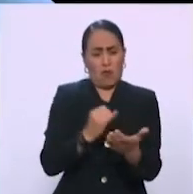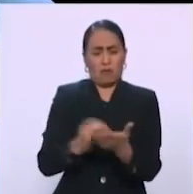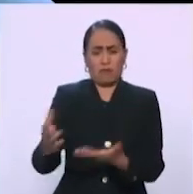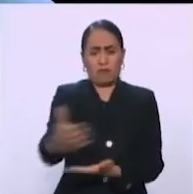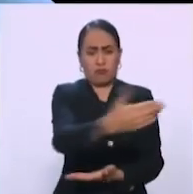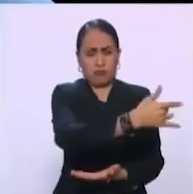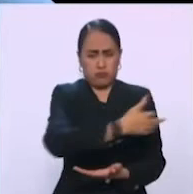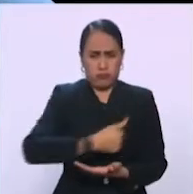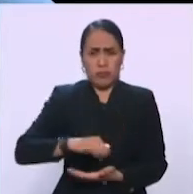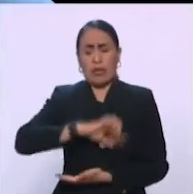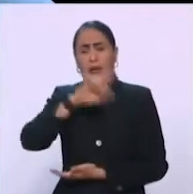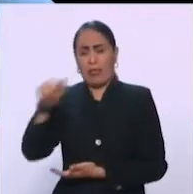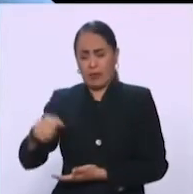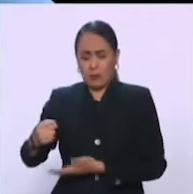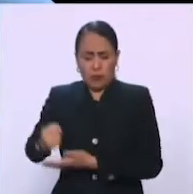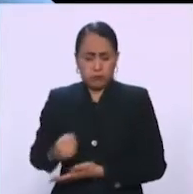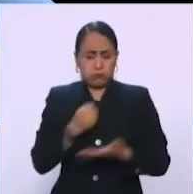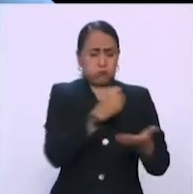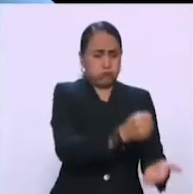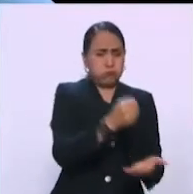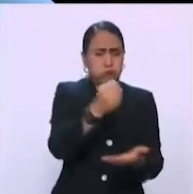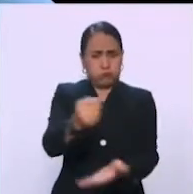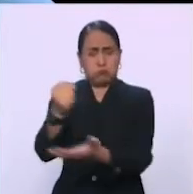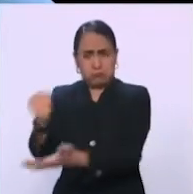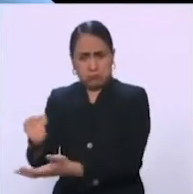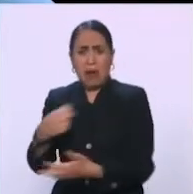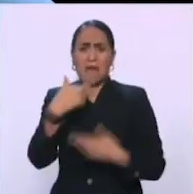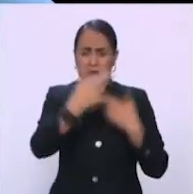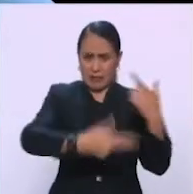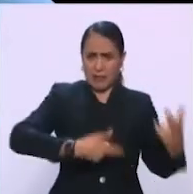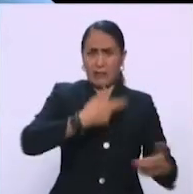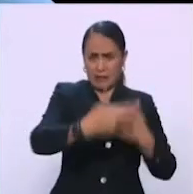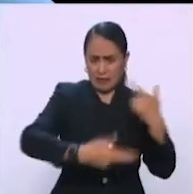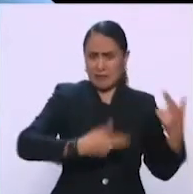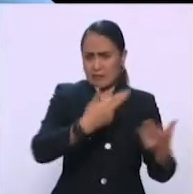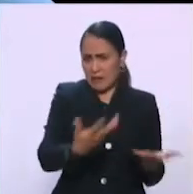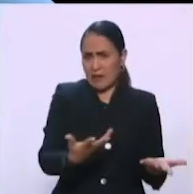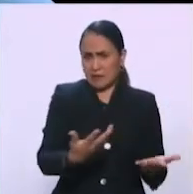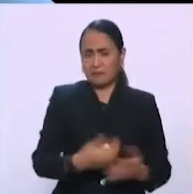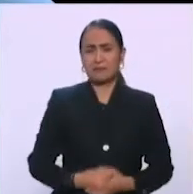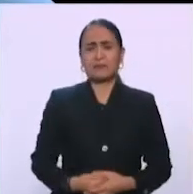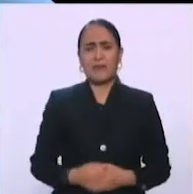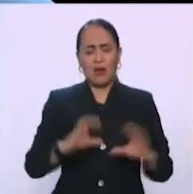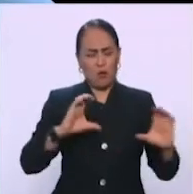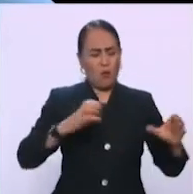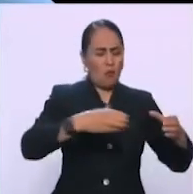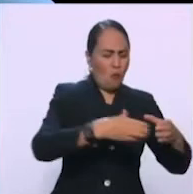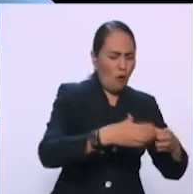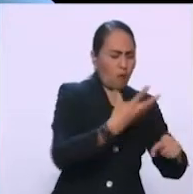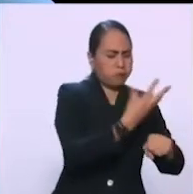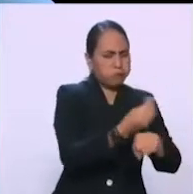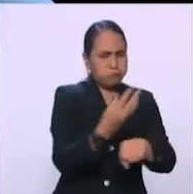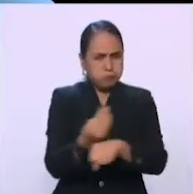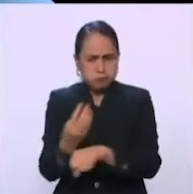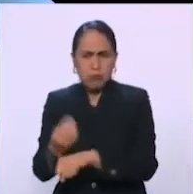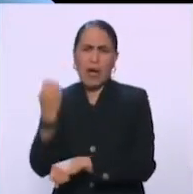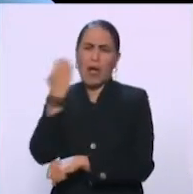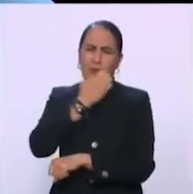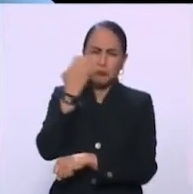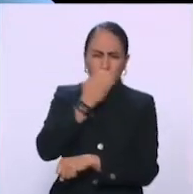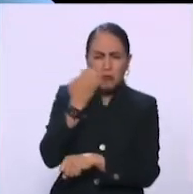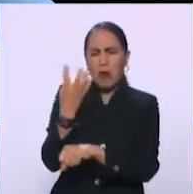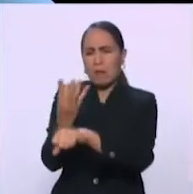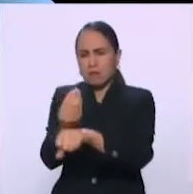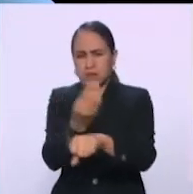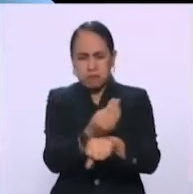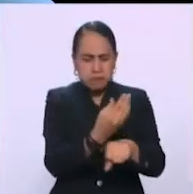sea regresado a nuestras carteras, a nuestra comunidad, a nuestras escuelas,